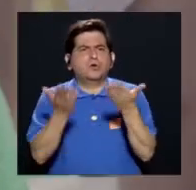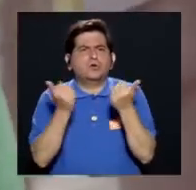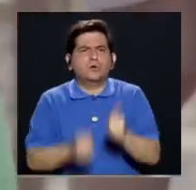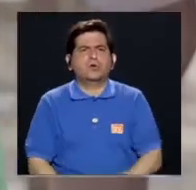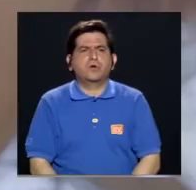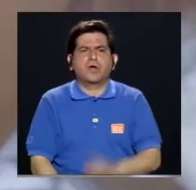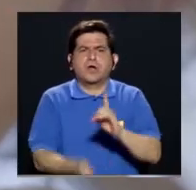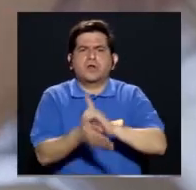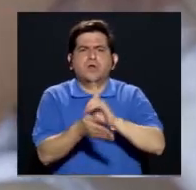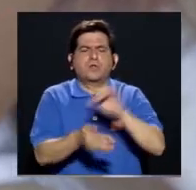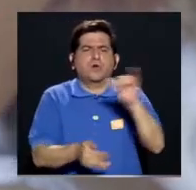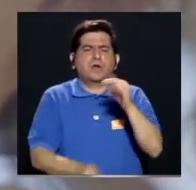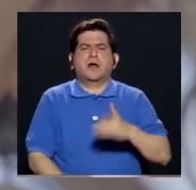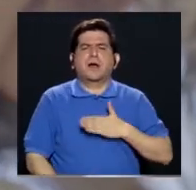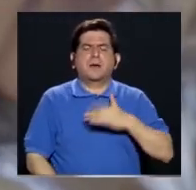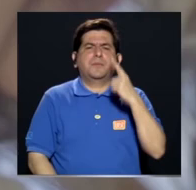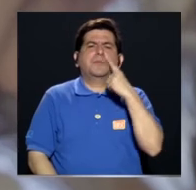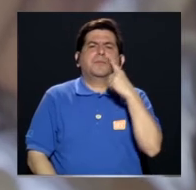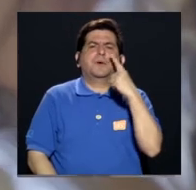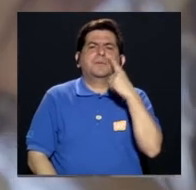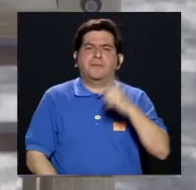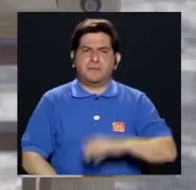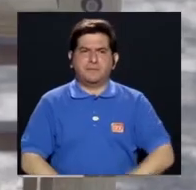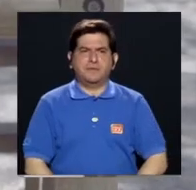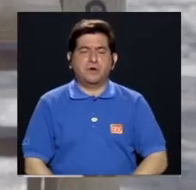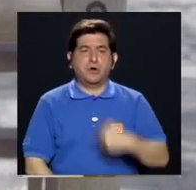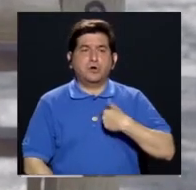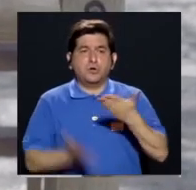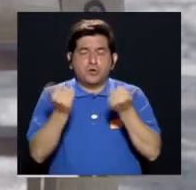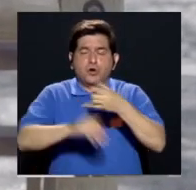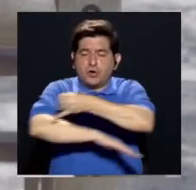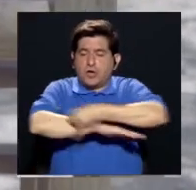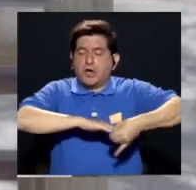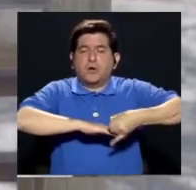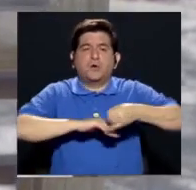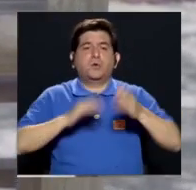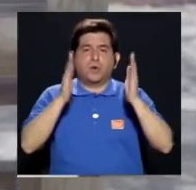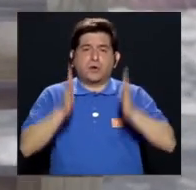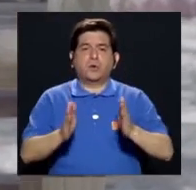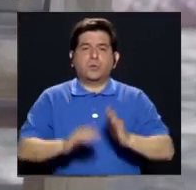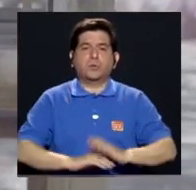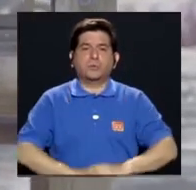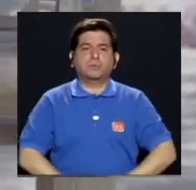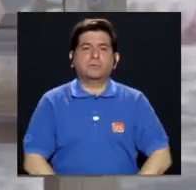ser doctora como mi papá. Quiero ser ingeniero.